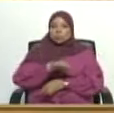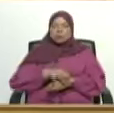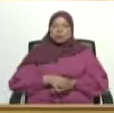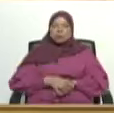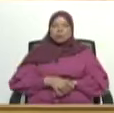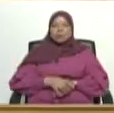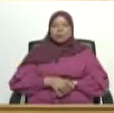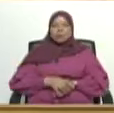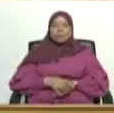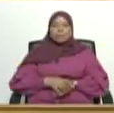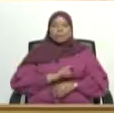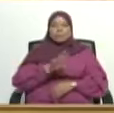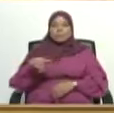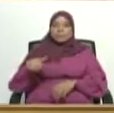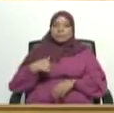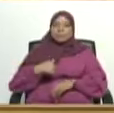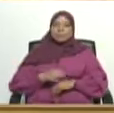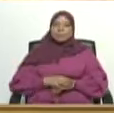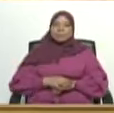hay una simetría,